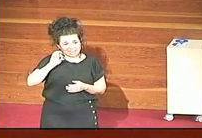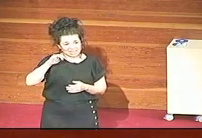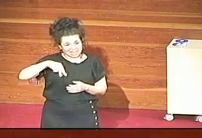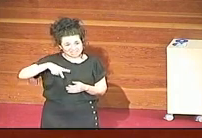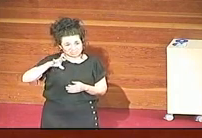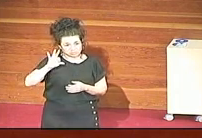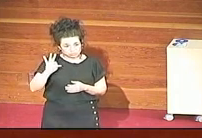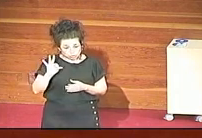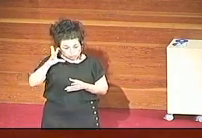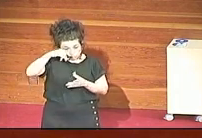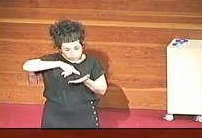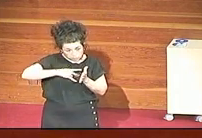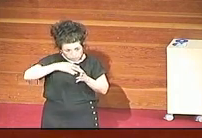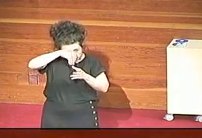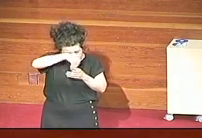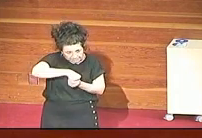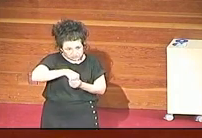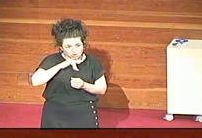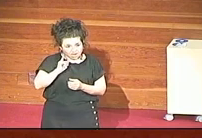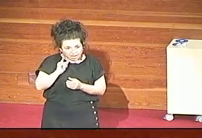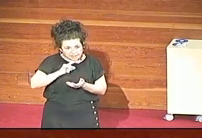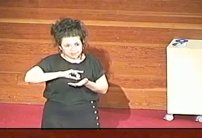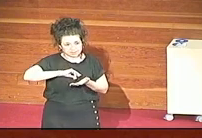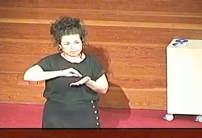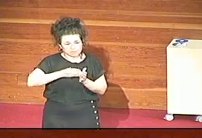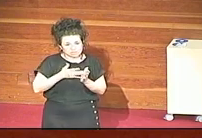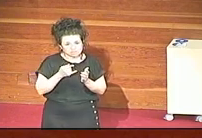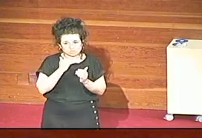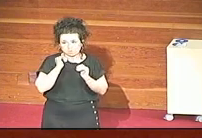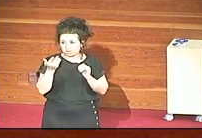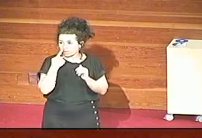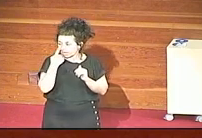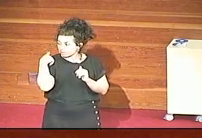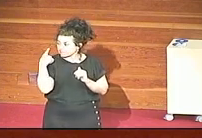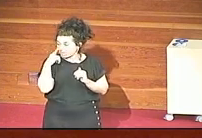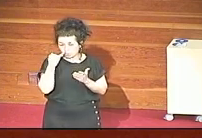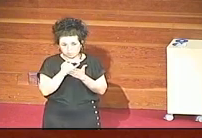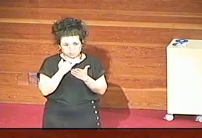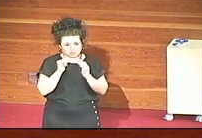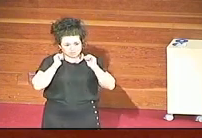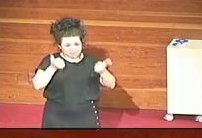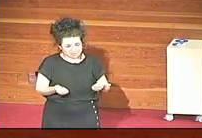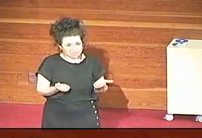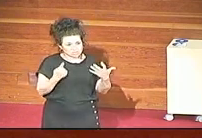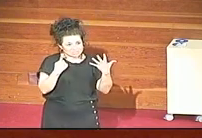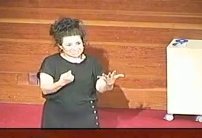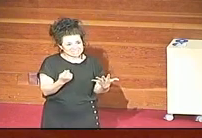es un proyecto piloto pero que hemos empezado el año pasado y este año con seis escuelas